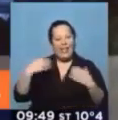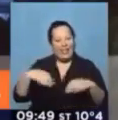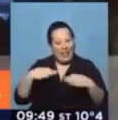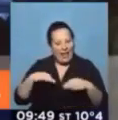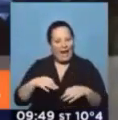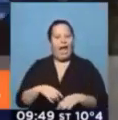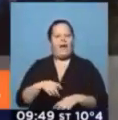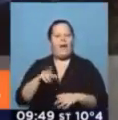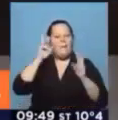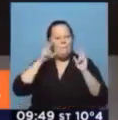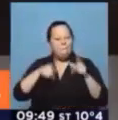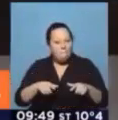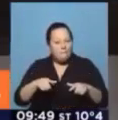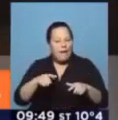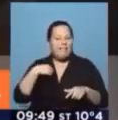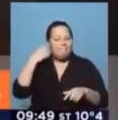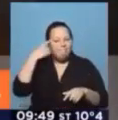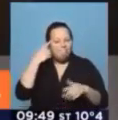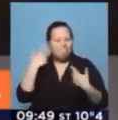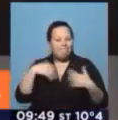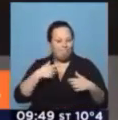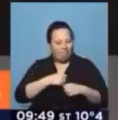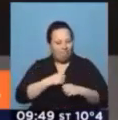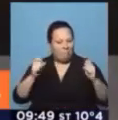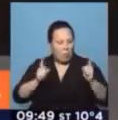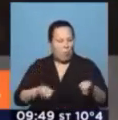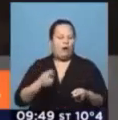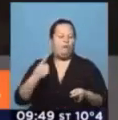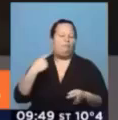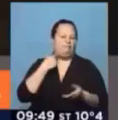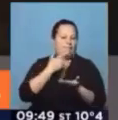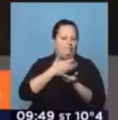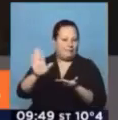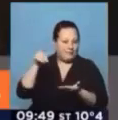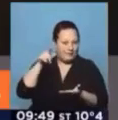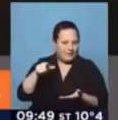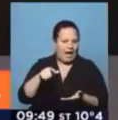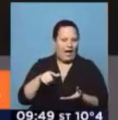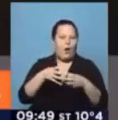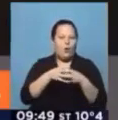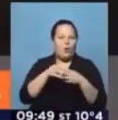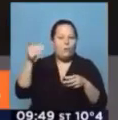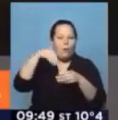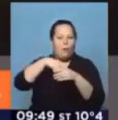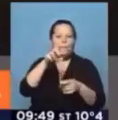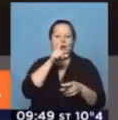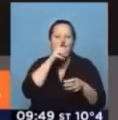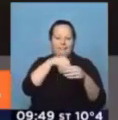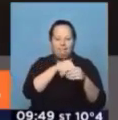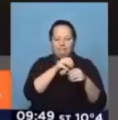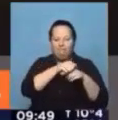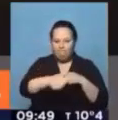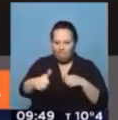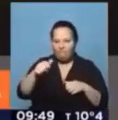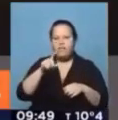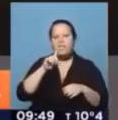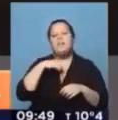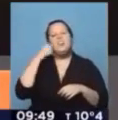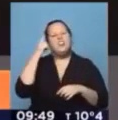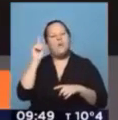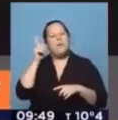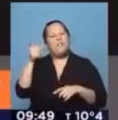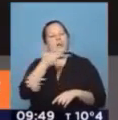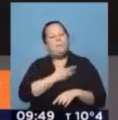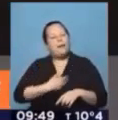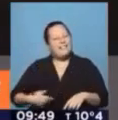tuvo una estrategia, digamos, me parece a mí muy audaz, y eso le generó un aislamiento con el partido al que pertenece. No creo que sea una